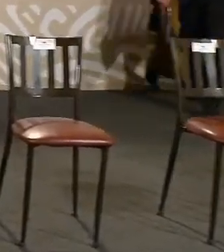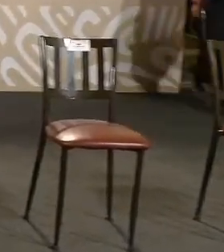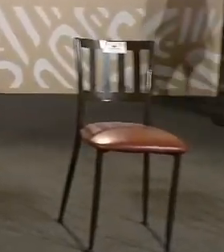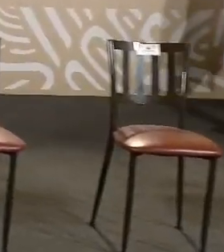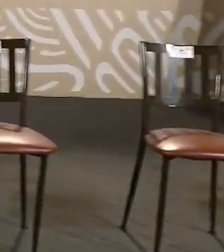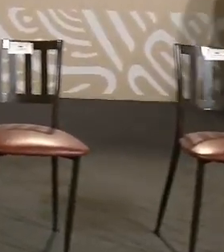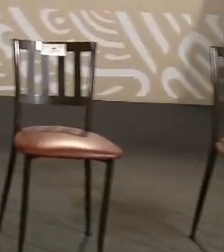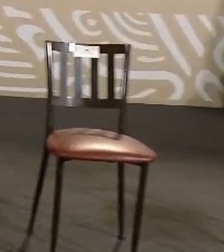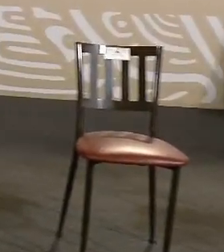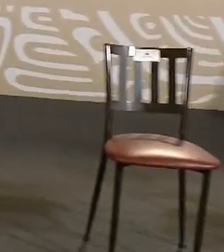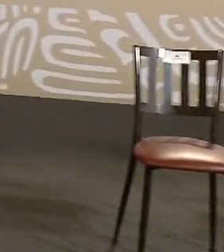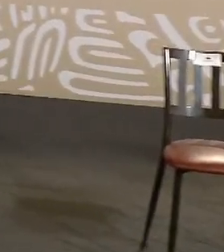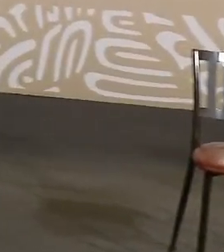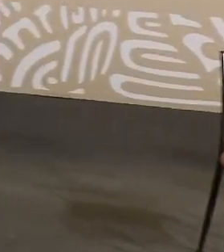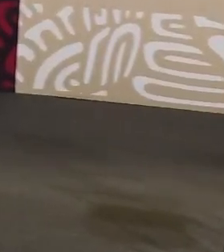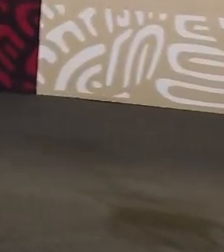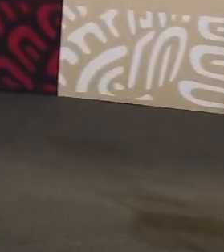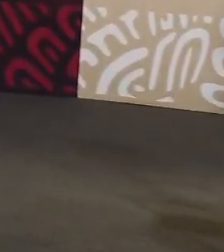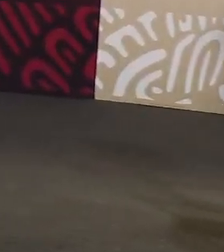Ánimo, ánimo.